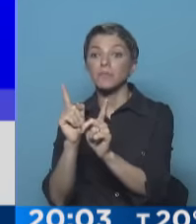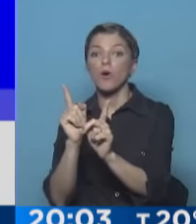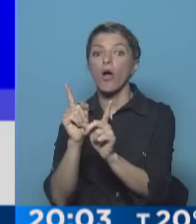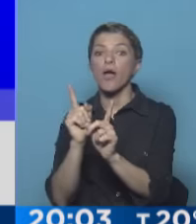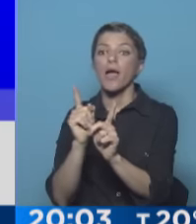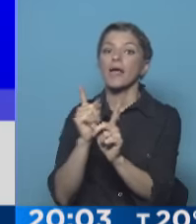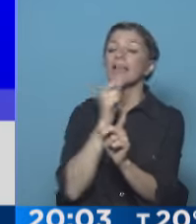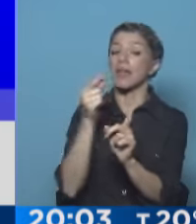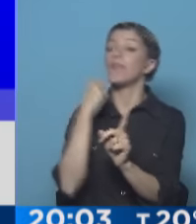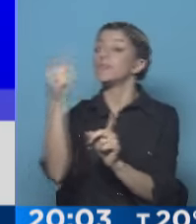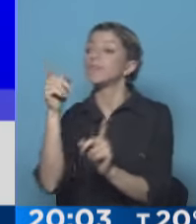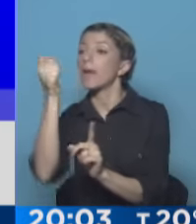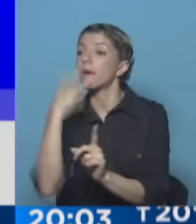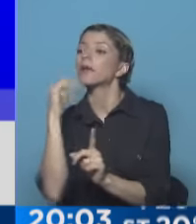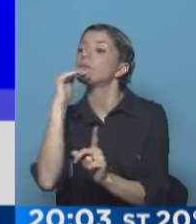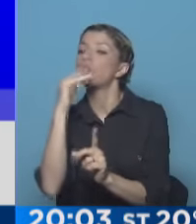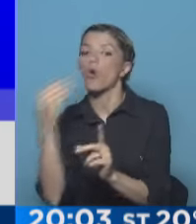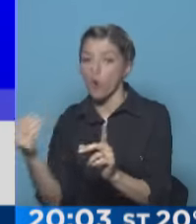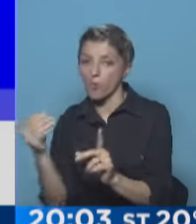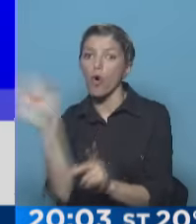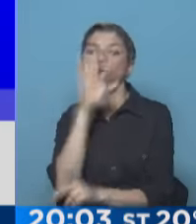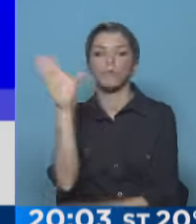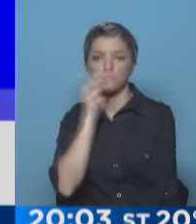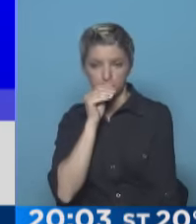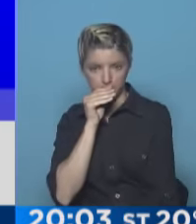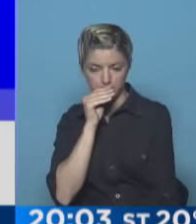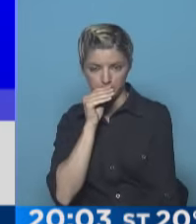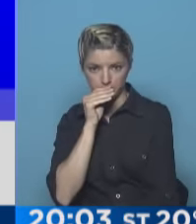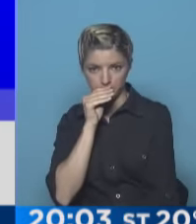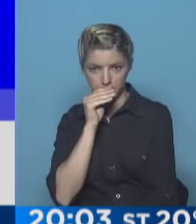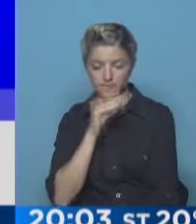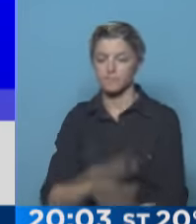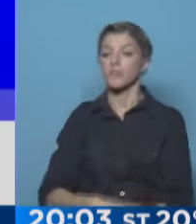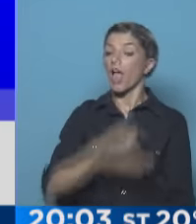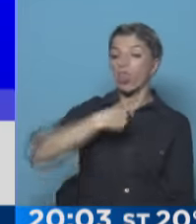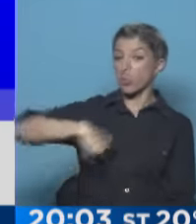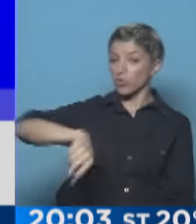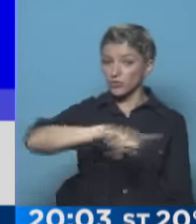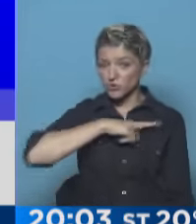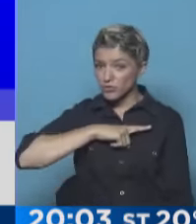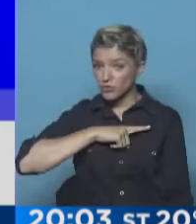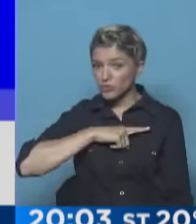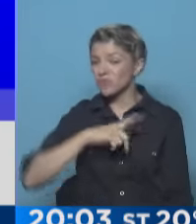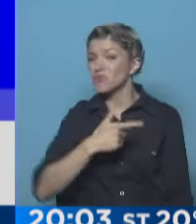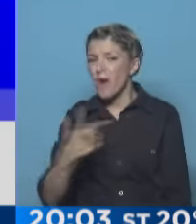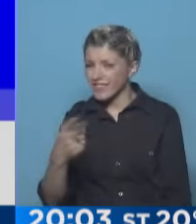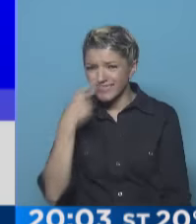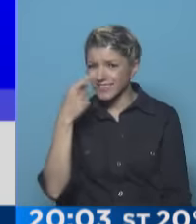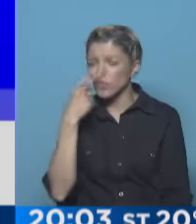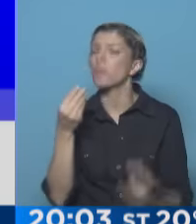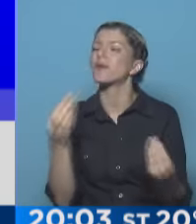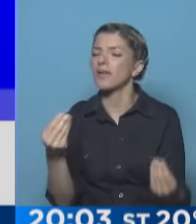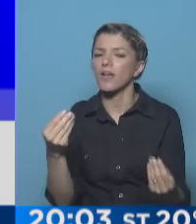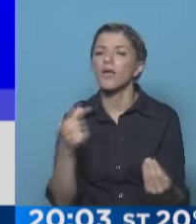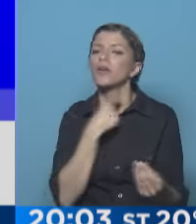diga Maki lo hace callar no hay en ninguno de nosotros pero la más mínima intención Por qué no